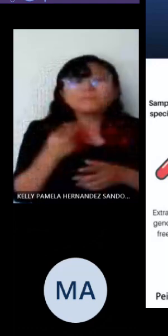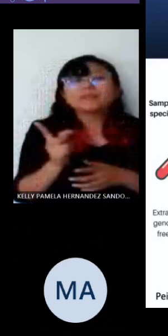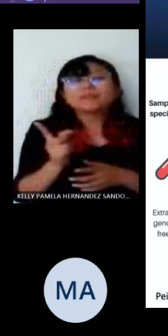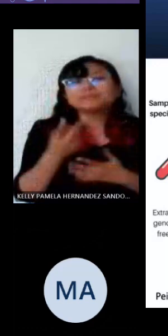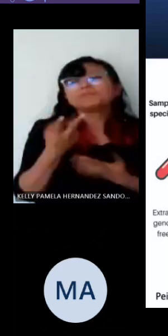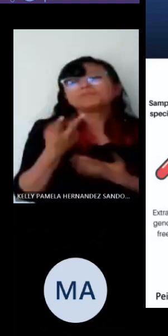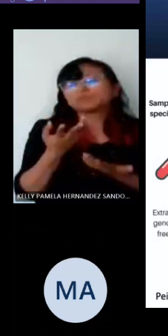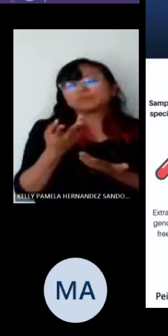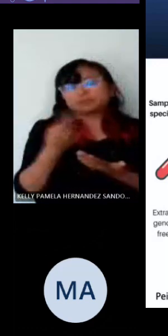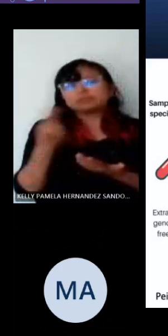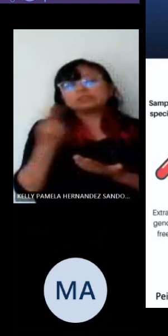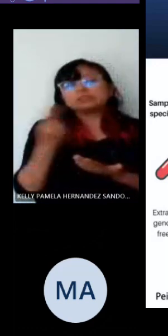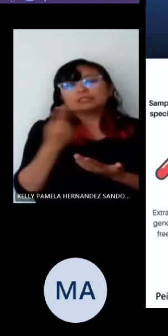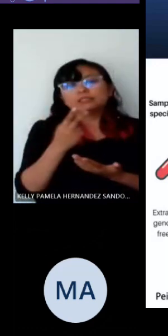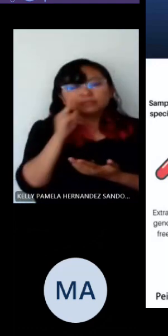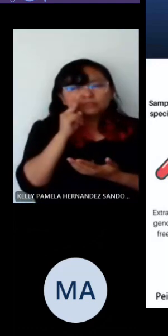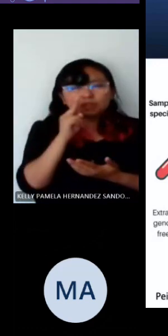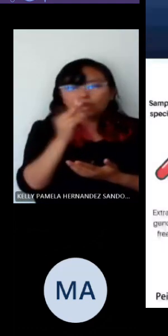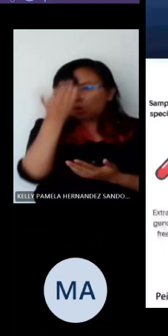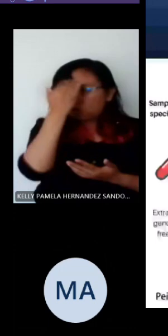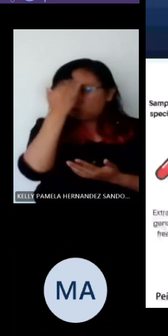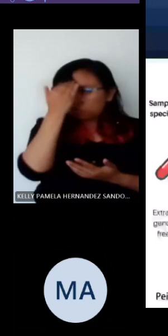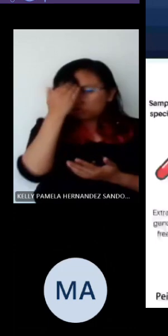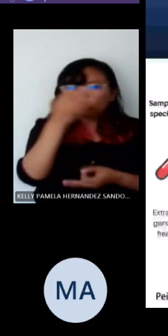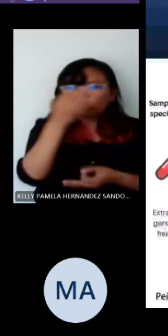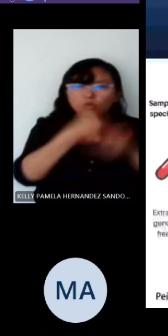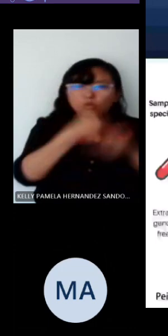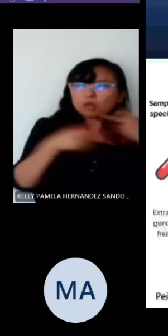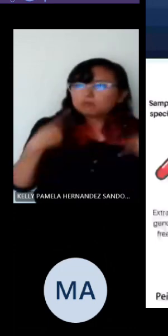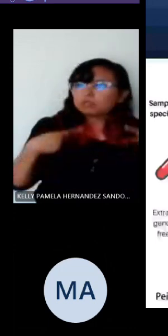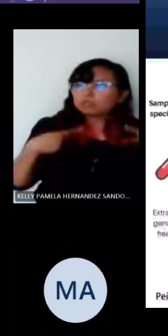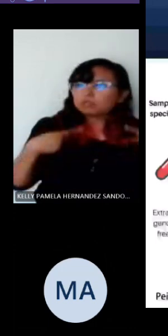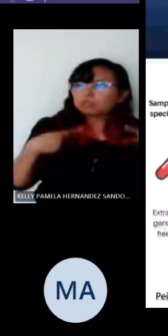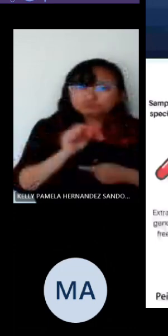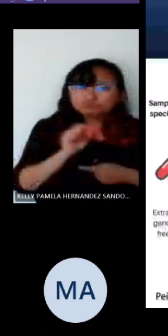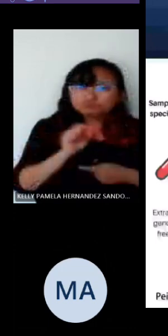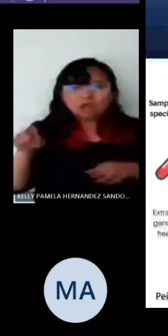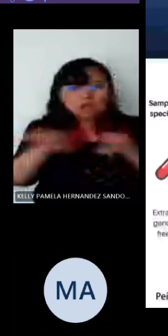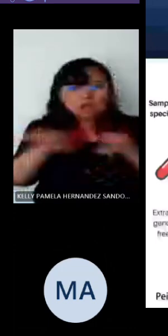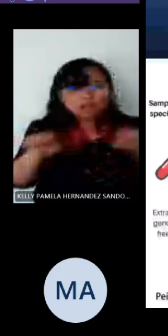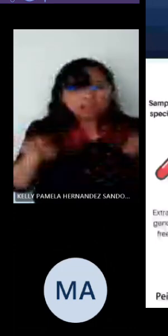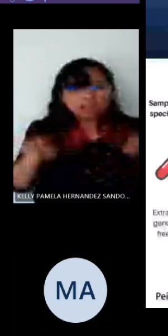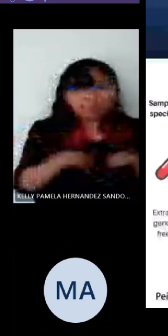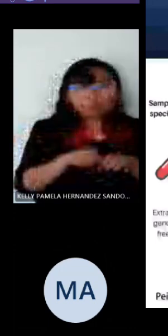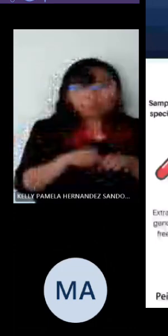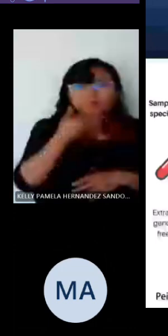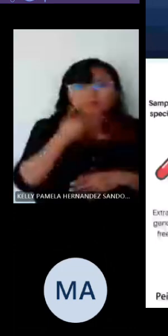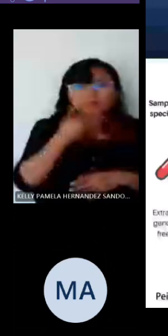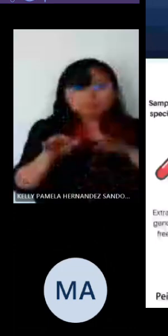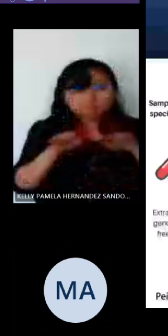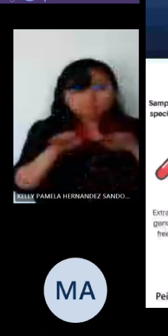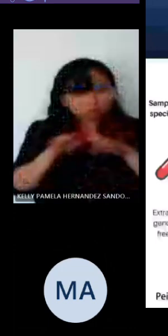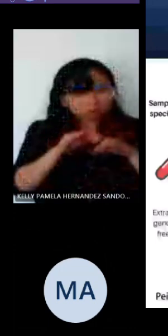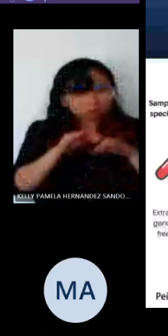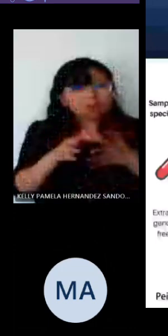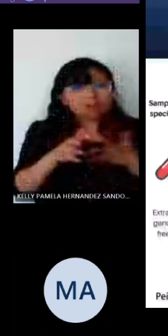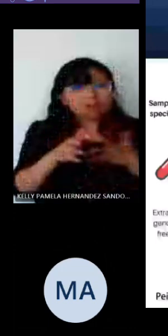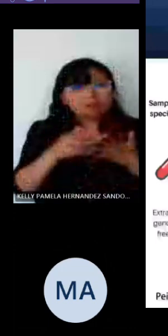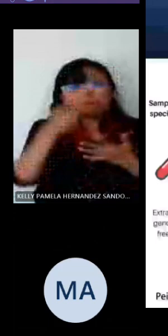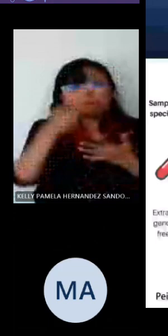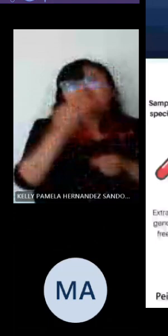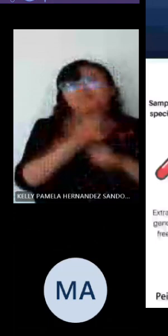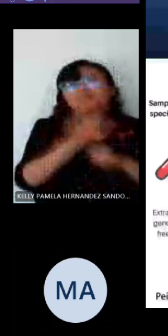estructura de especialistas y de manejo multidisciplinario que vamos a ver a lo largo de toda este